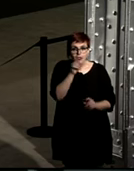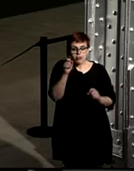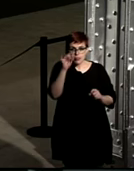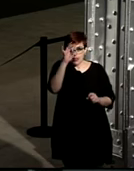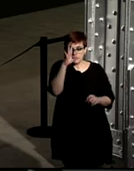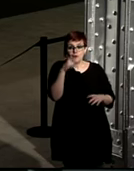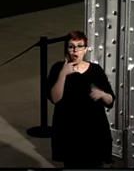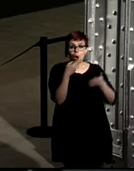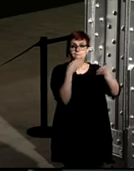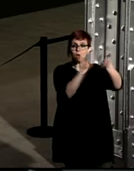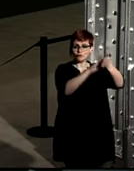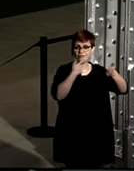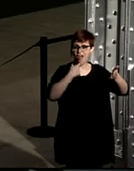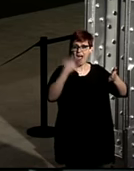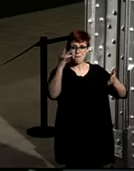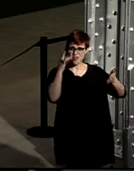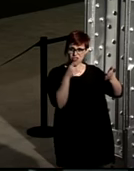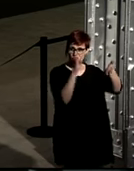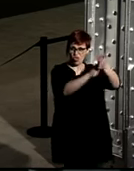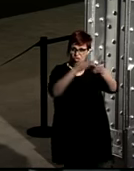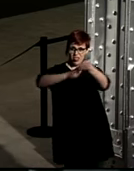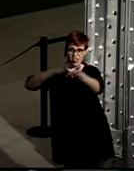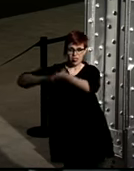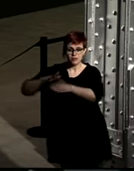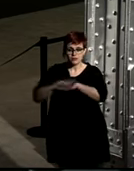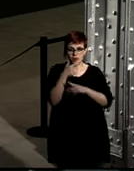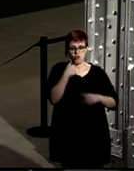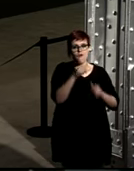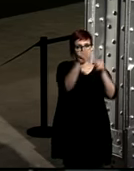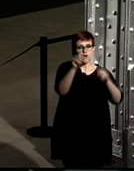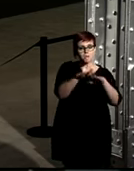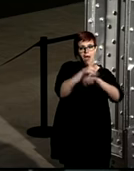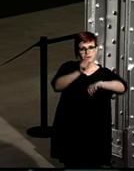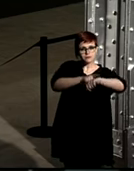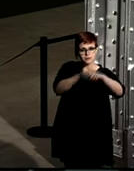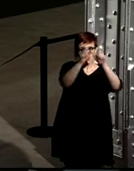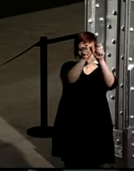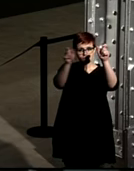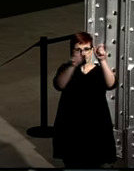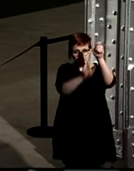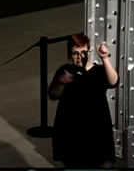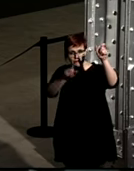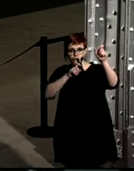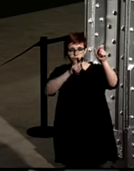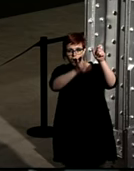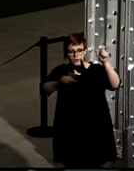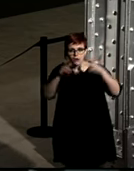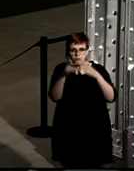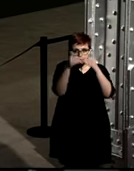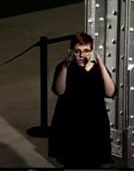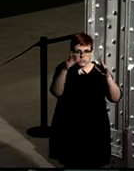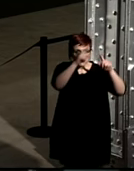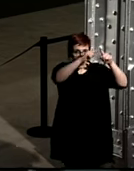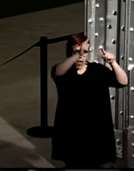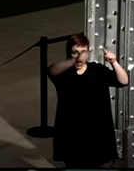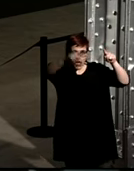de post-it de estas, porque vas anotando y vas haciendo murales. Voy haciendo como la escaleta y tal, y ya me salgo de la pizarra, y toda la casa llena de tal, y me decían,